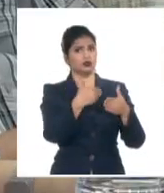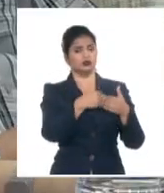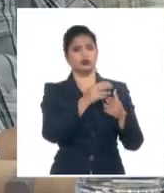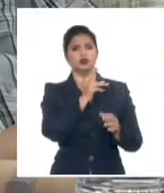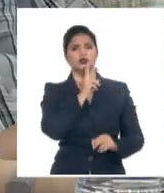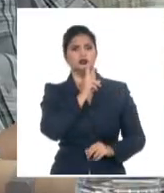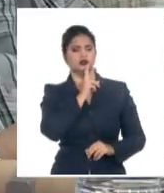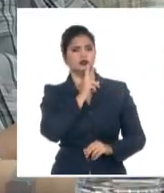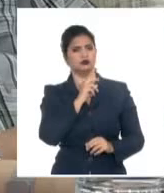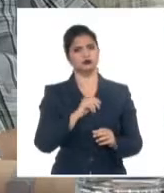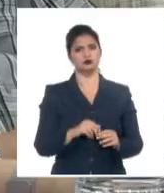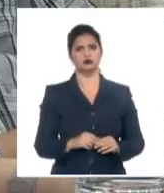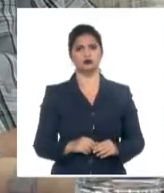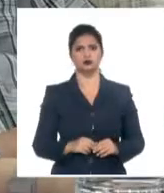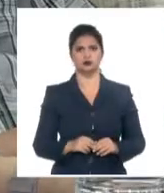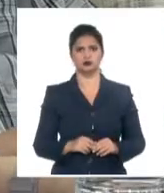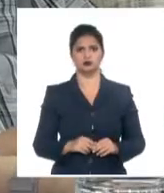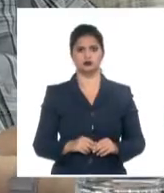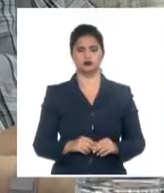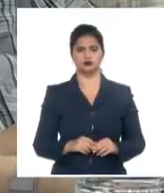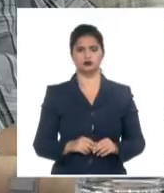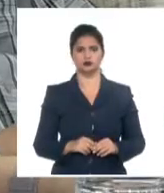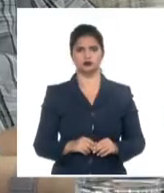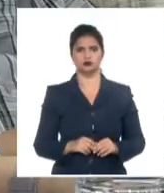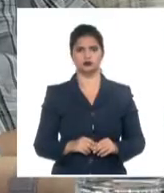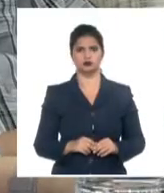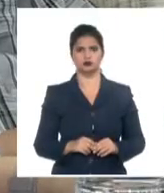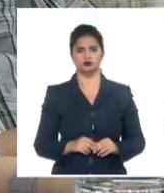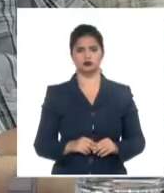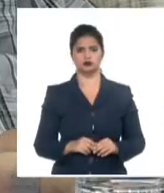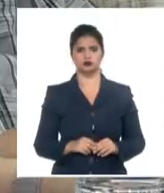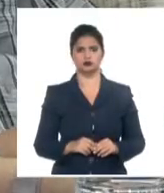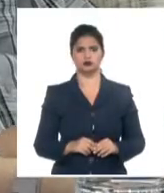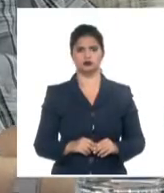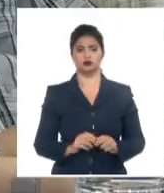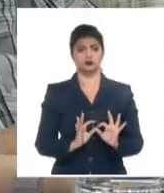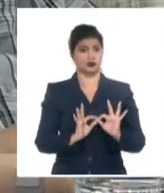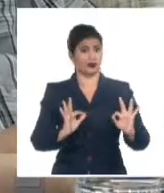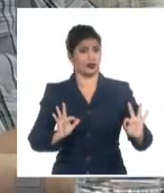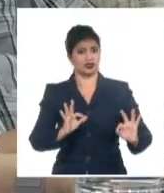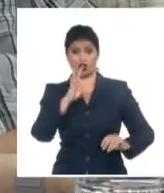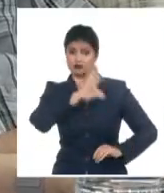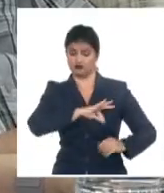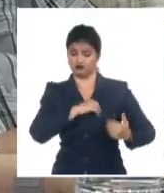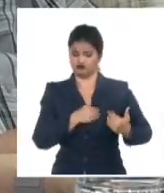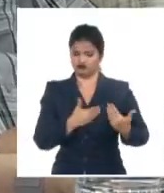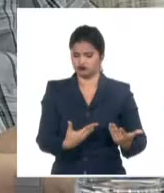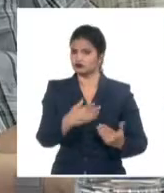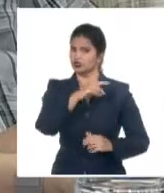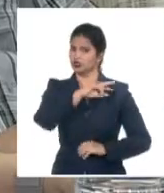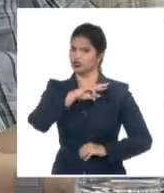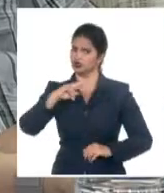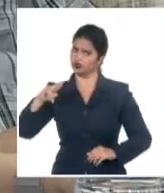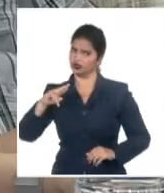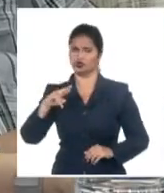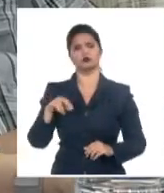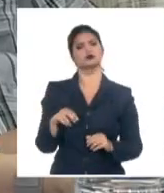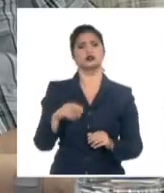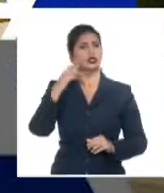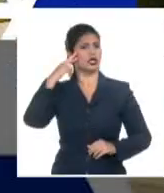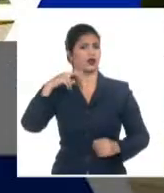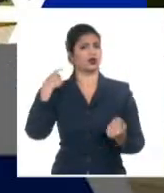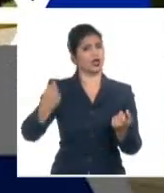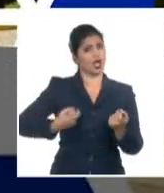cosa más grande aquí en el pecho, que es esta revolución y el pueblo que la ha construido junto con Fidel y que la